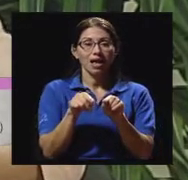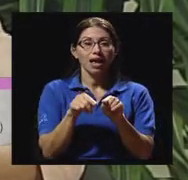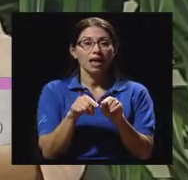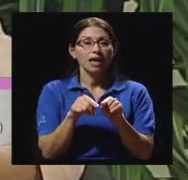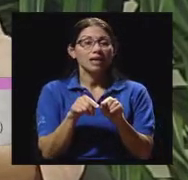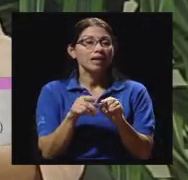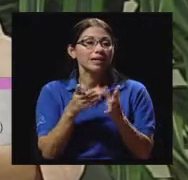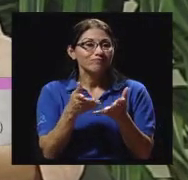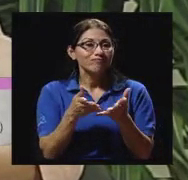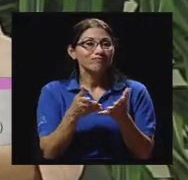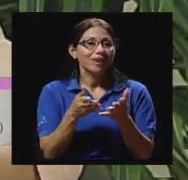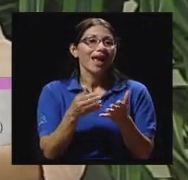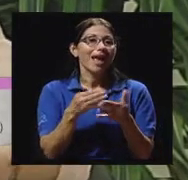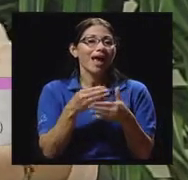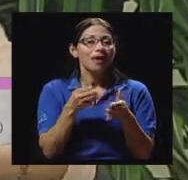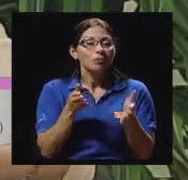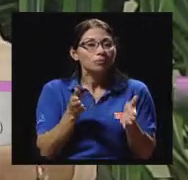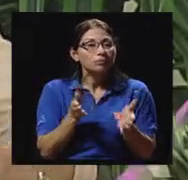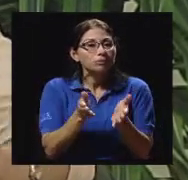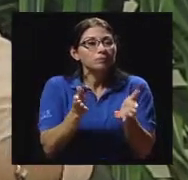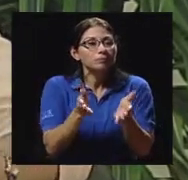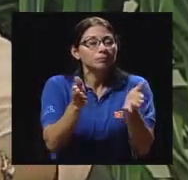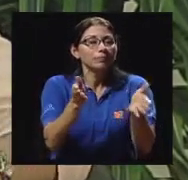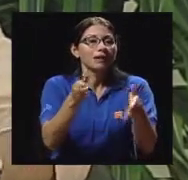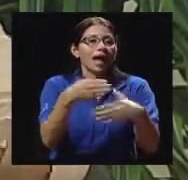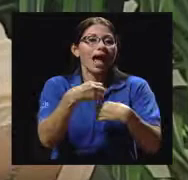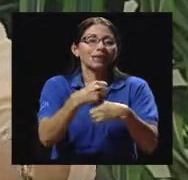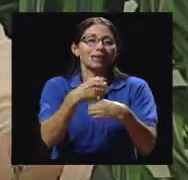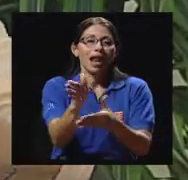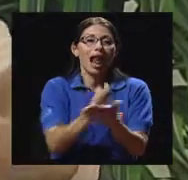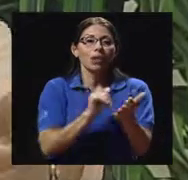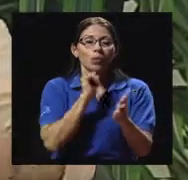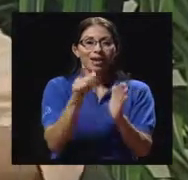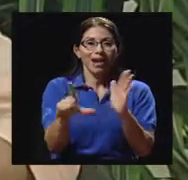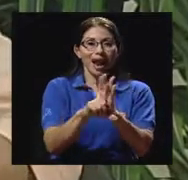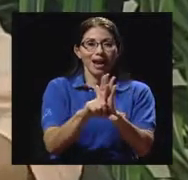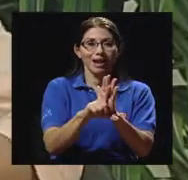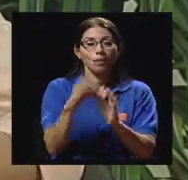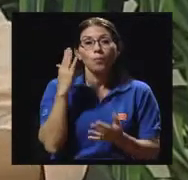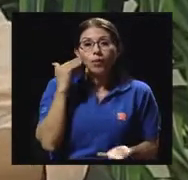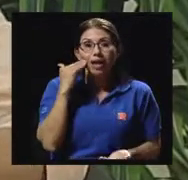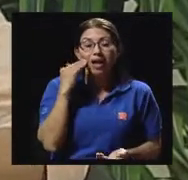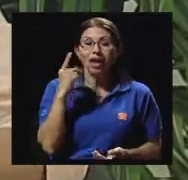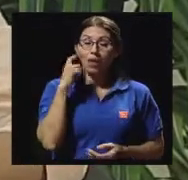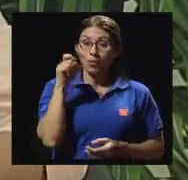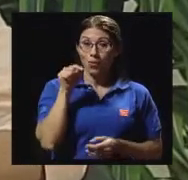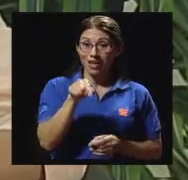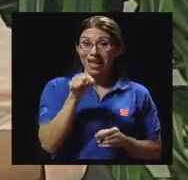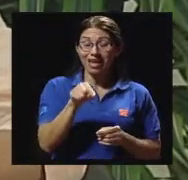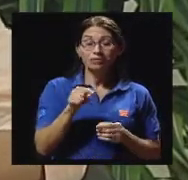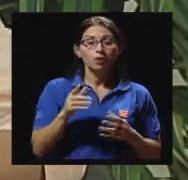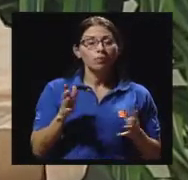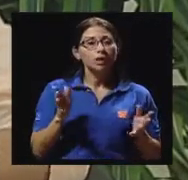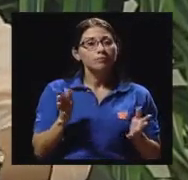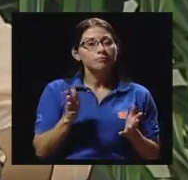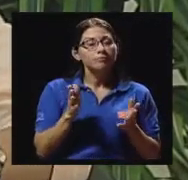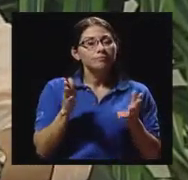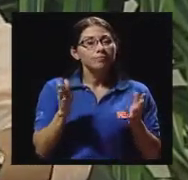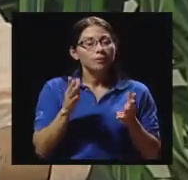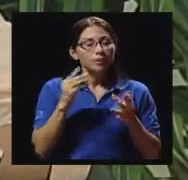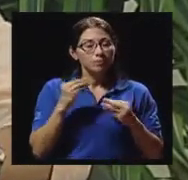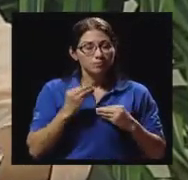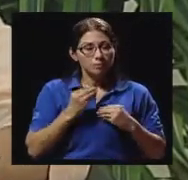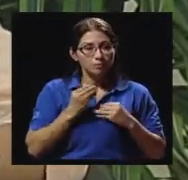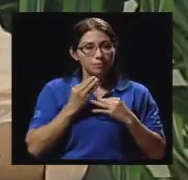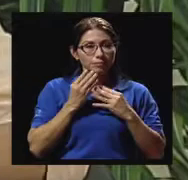de poblaciones vulnerables, facilita el delito. Facilita que haga eso. ¿Por qué? Porque es una droga estimulante que llega a